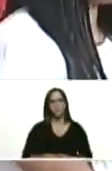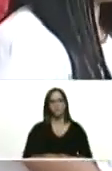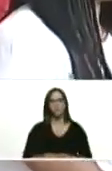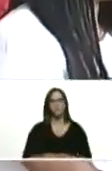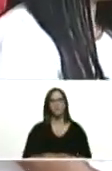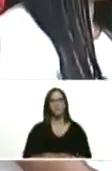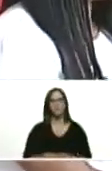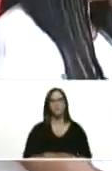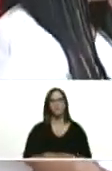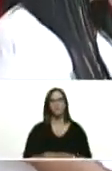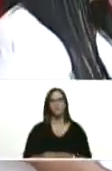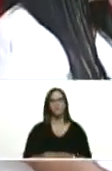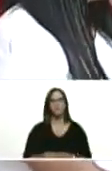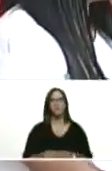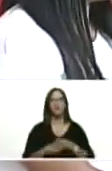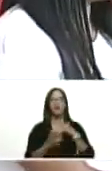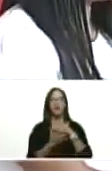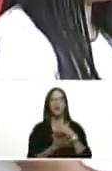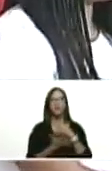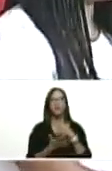donde nos toca actuar.